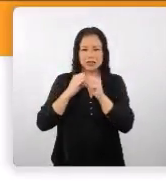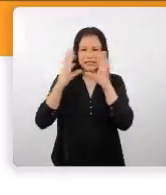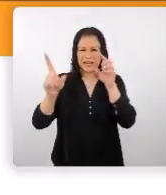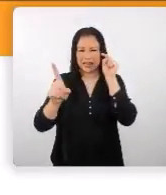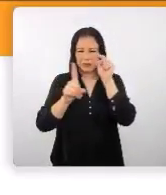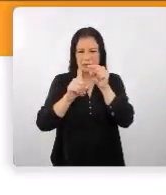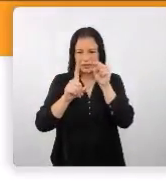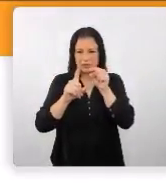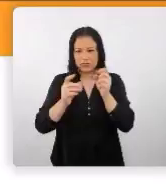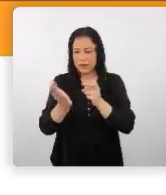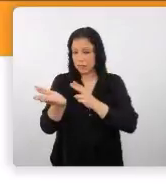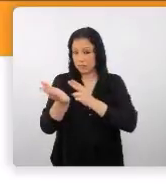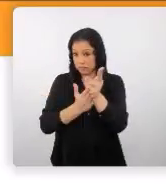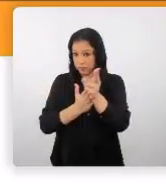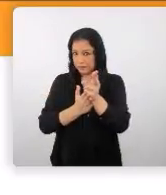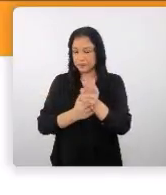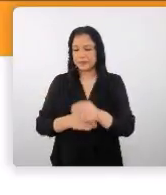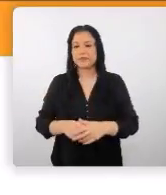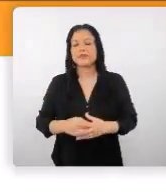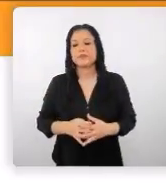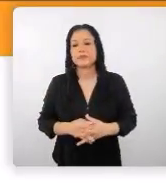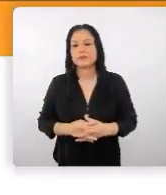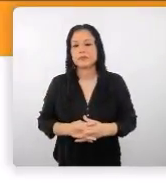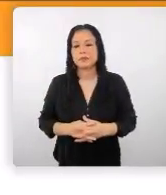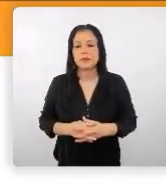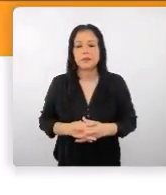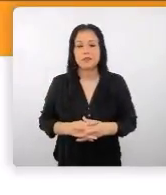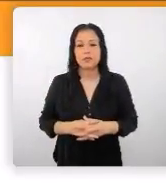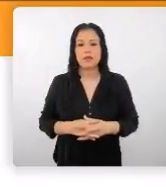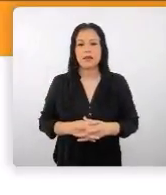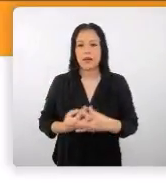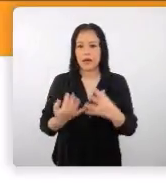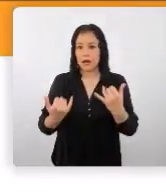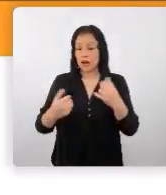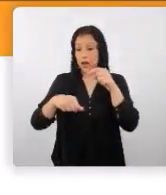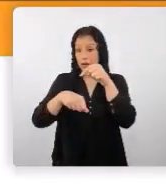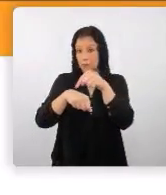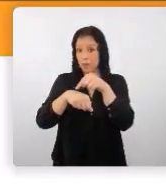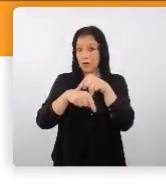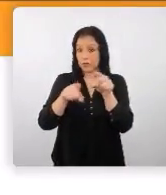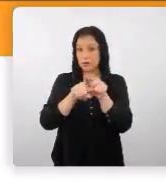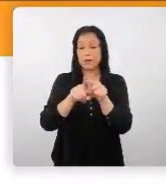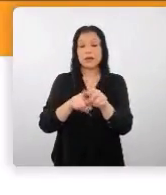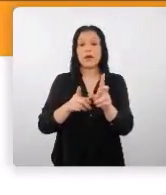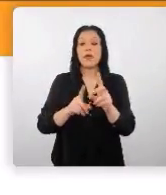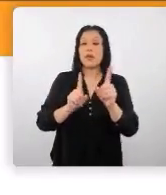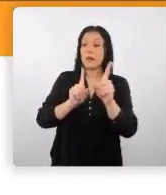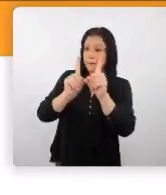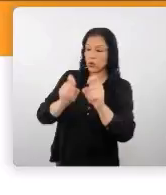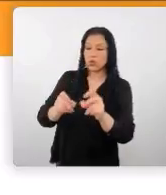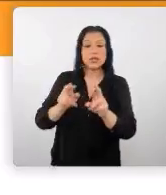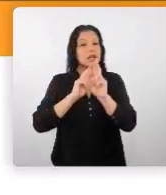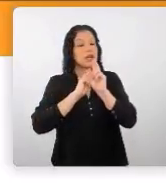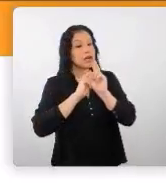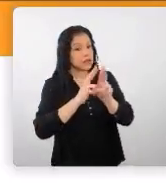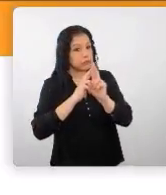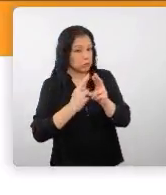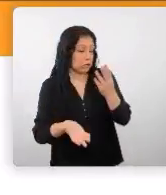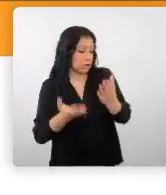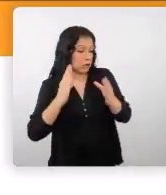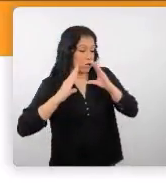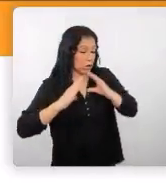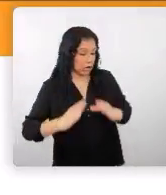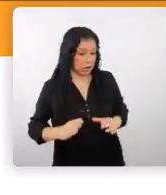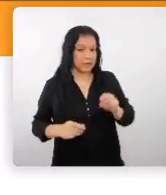manera transparente y directa, ¿no? Al momento también de responder las preguntas que el potencial cliente